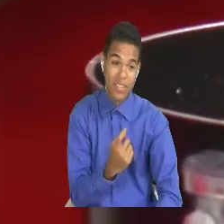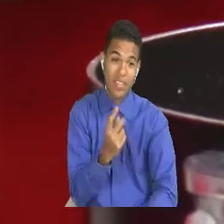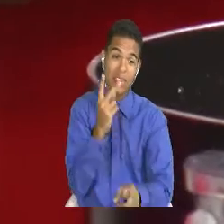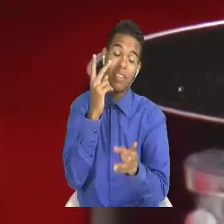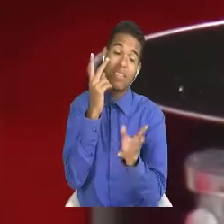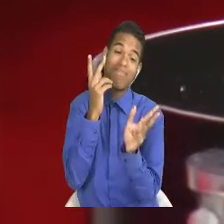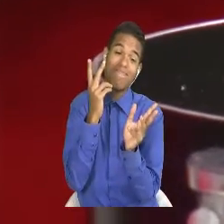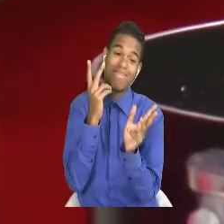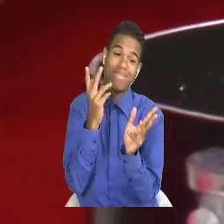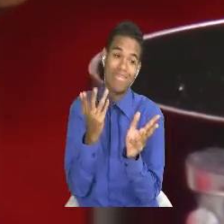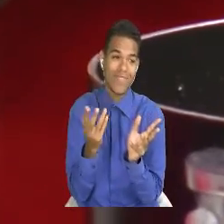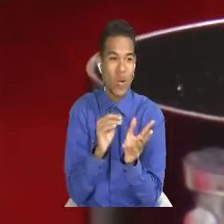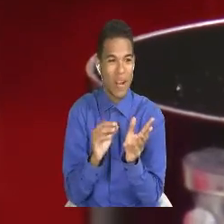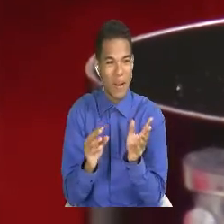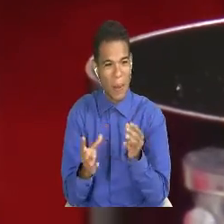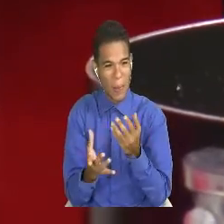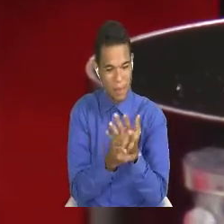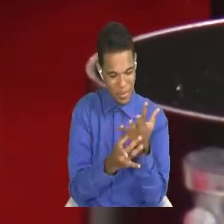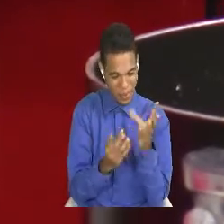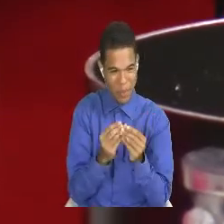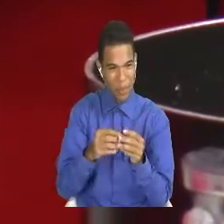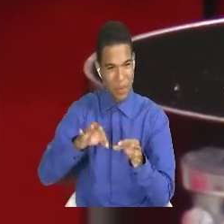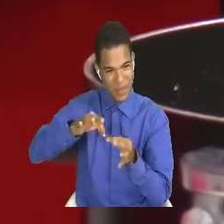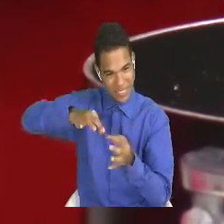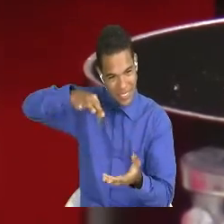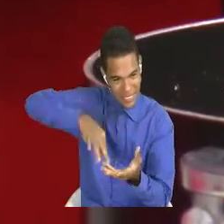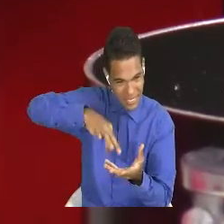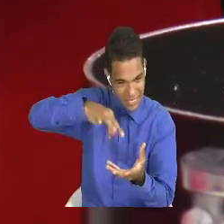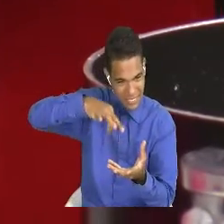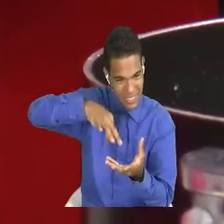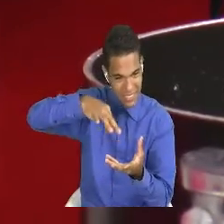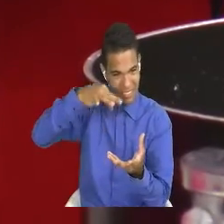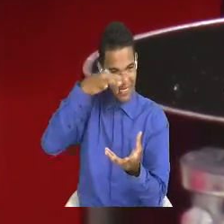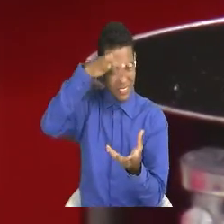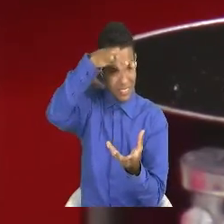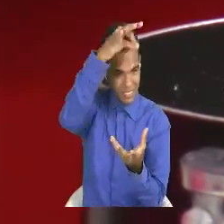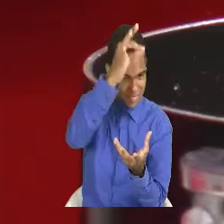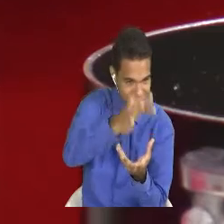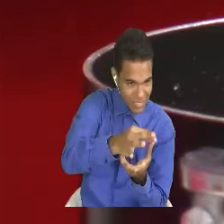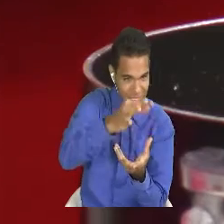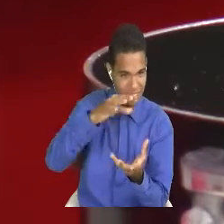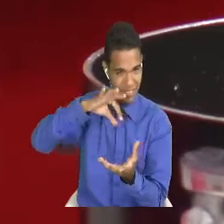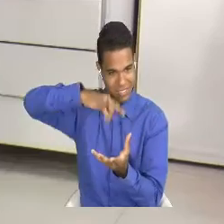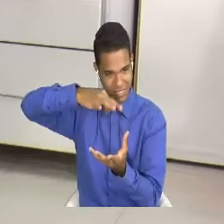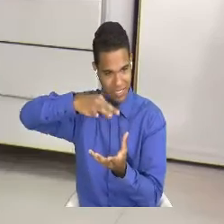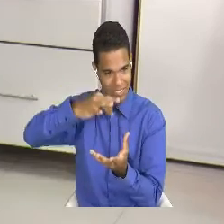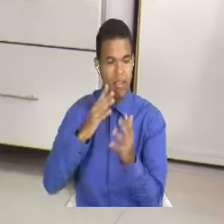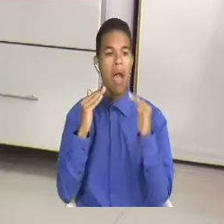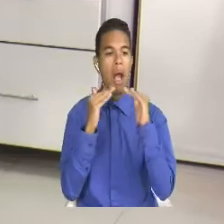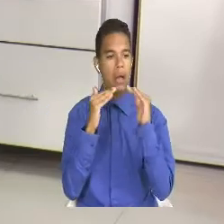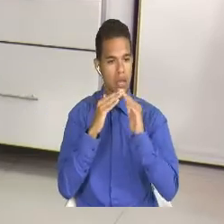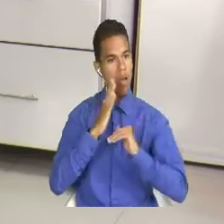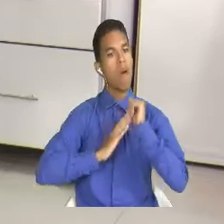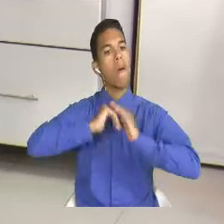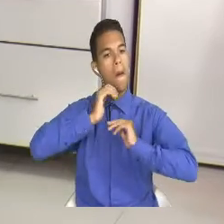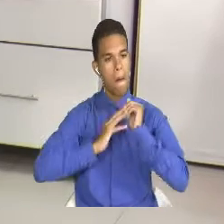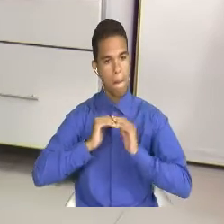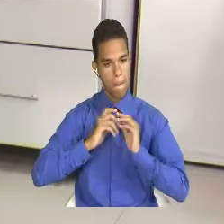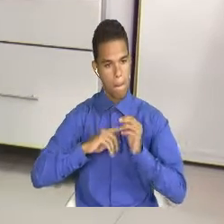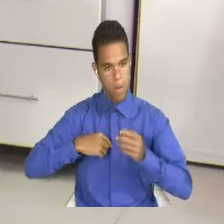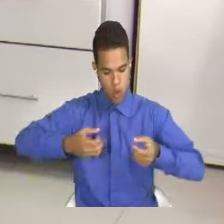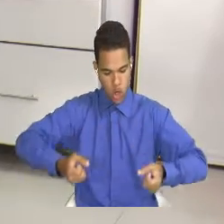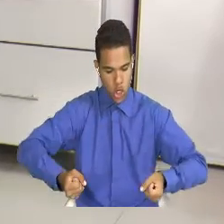de que se unta, de que se riega. Uh-huh. Entonces en casa pues pueden utilizar algunos utensilios más amplios. Okay. Algunas refractarias o